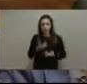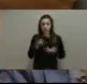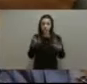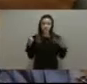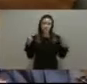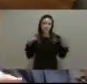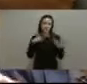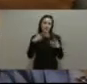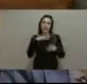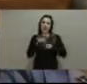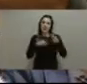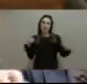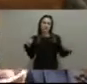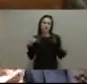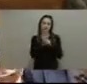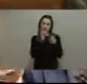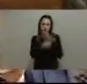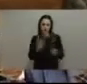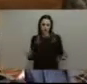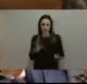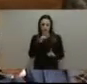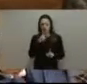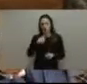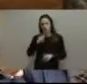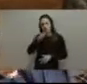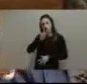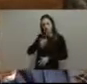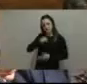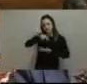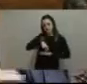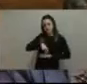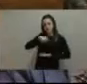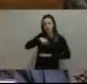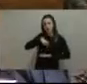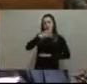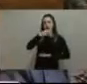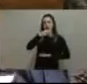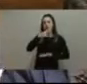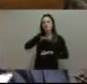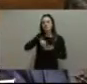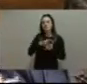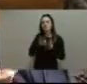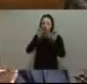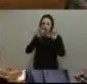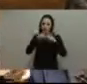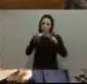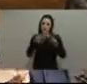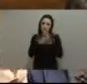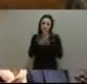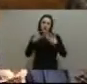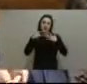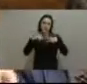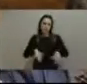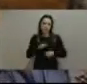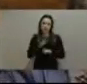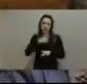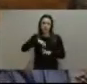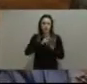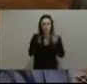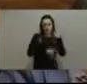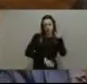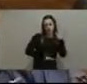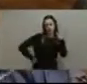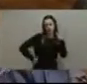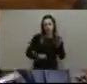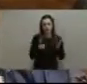contrario. Yo ahora no voy a venir aquí a decir que el sistema educativo asturiano es un auténtico desastre y que estamos a la cola de España. No voy a caer